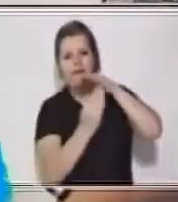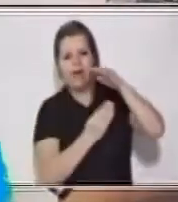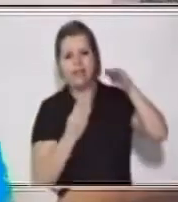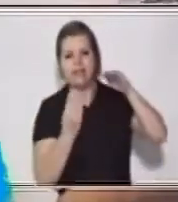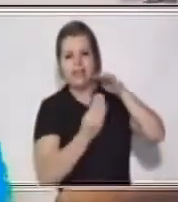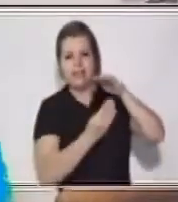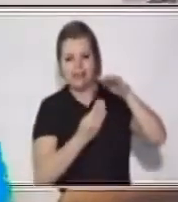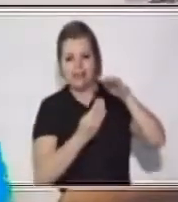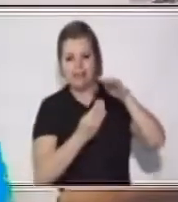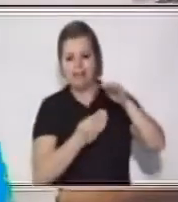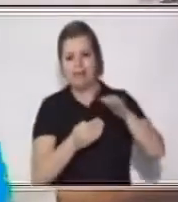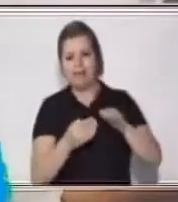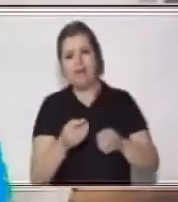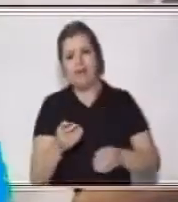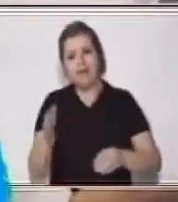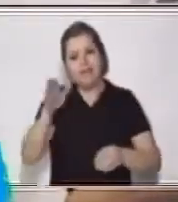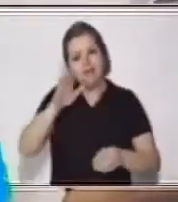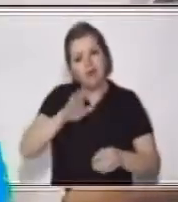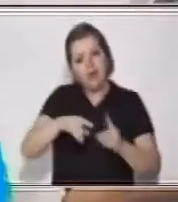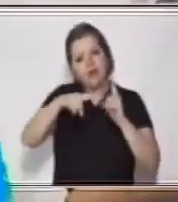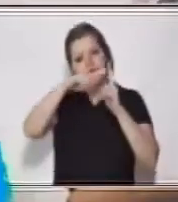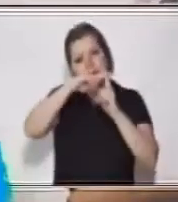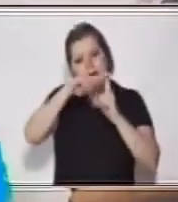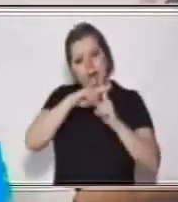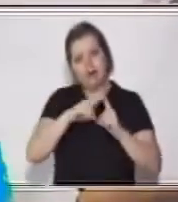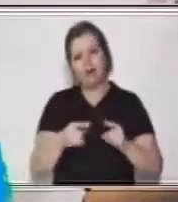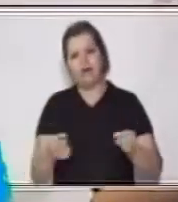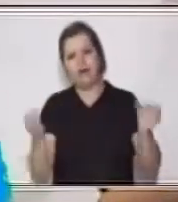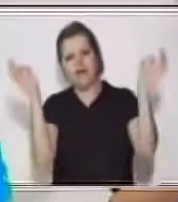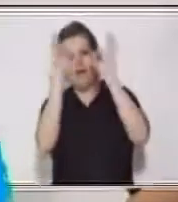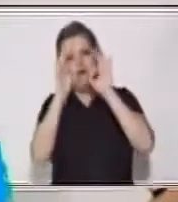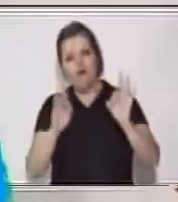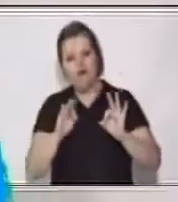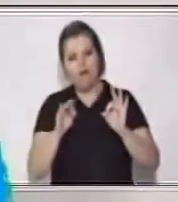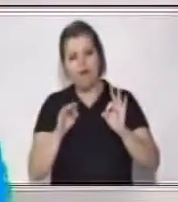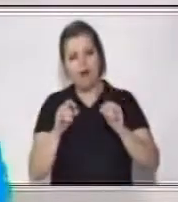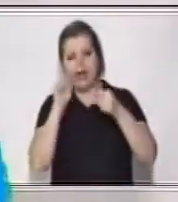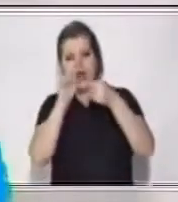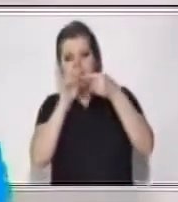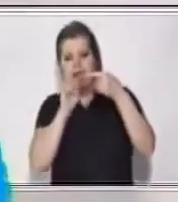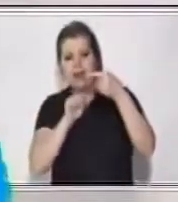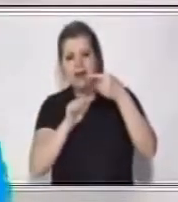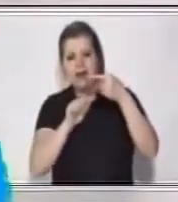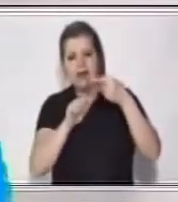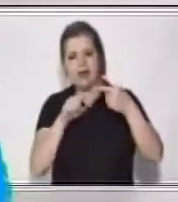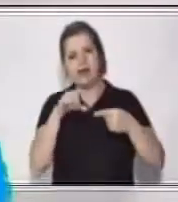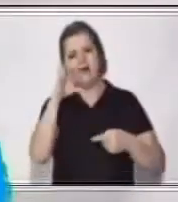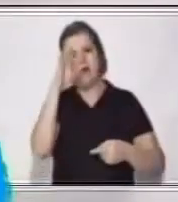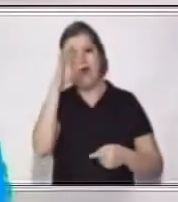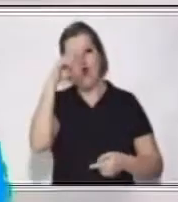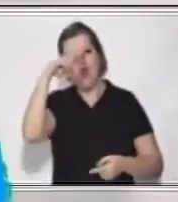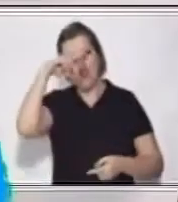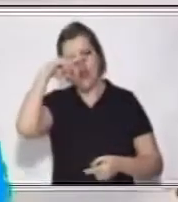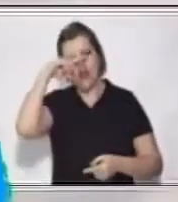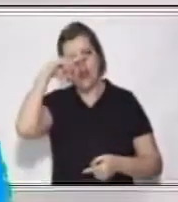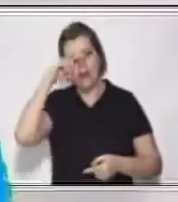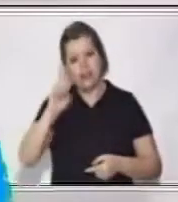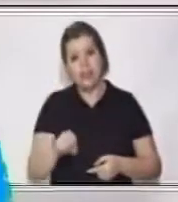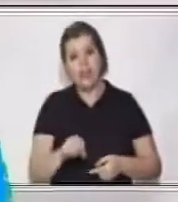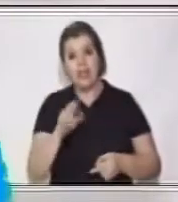anteriormente. Nuestro morfema derivativo sería ot y la A sería otro